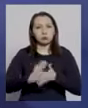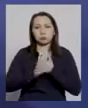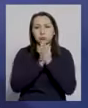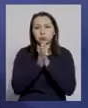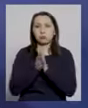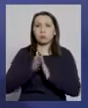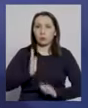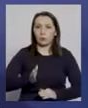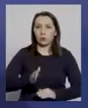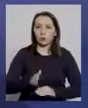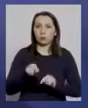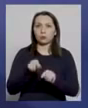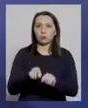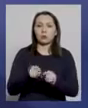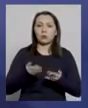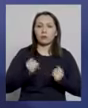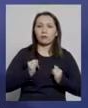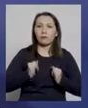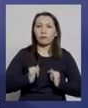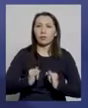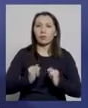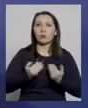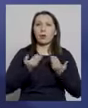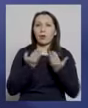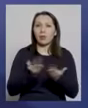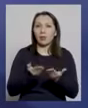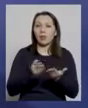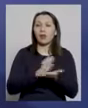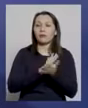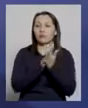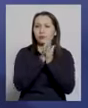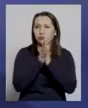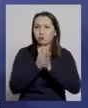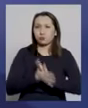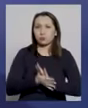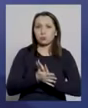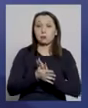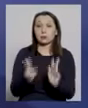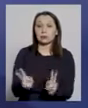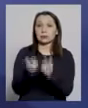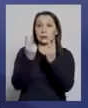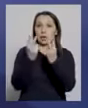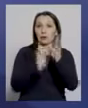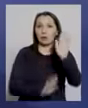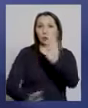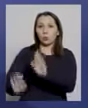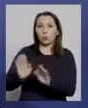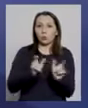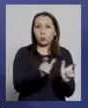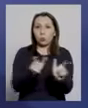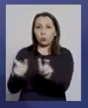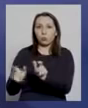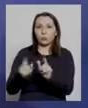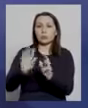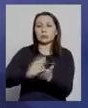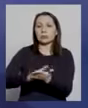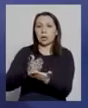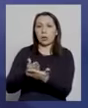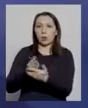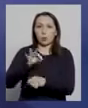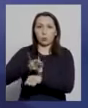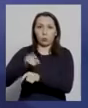para continuar dando todo para salvar, proteger, cuidar la salud de